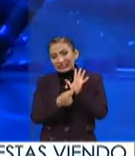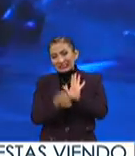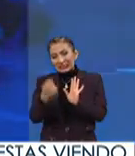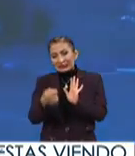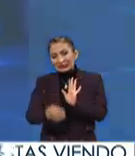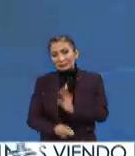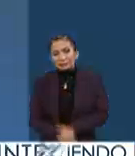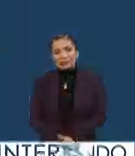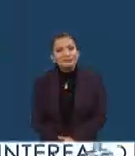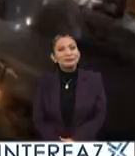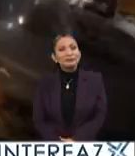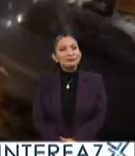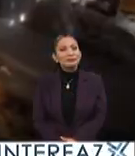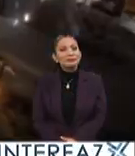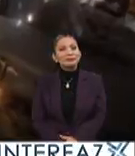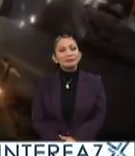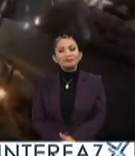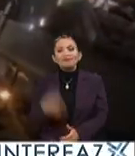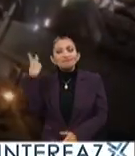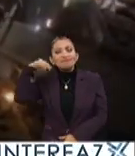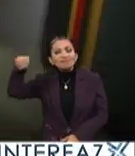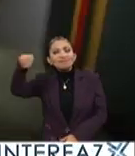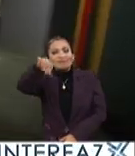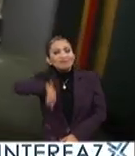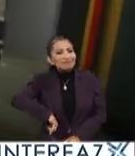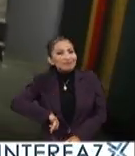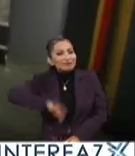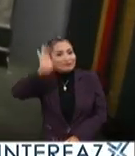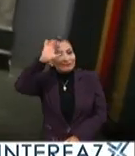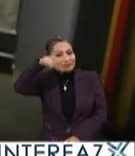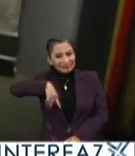detalles. Recorre los lugares de interés